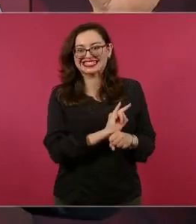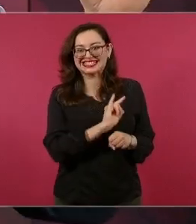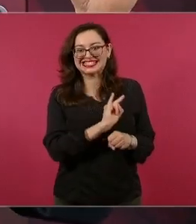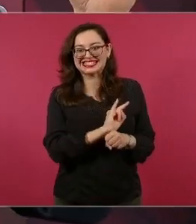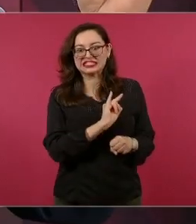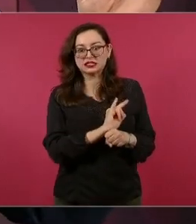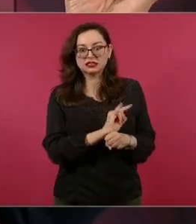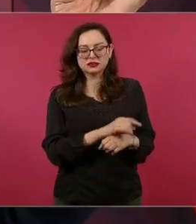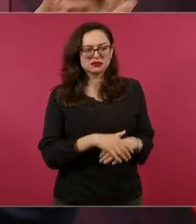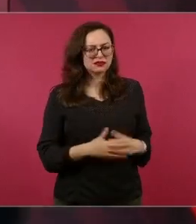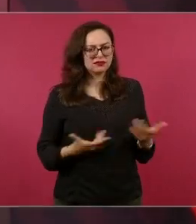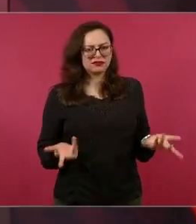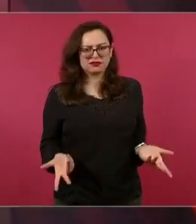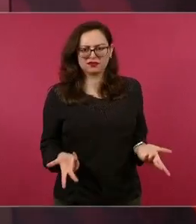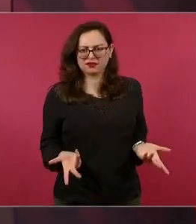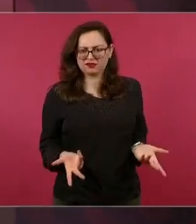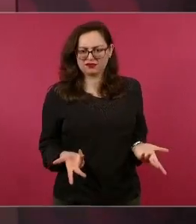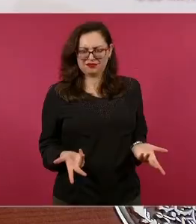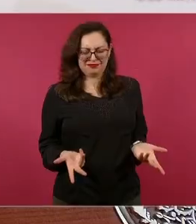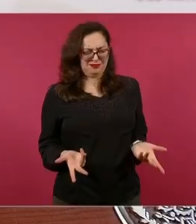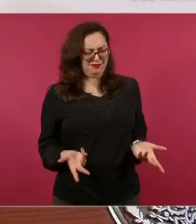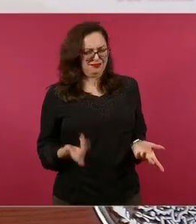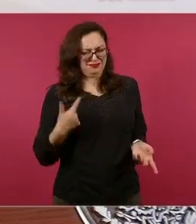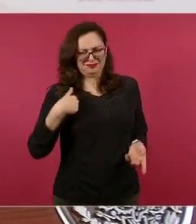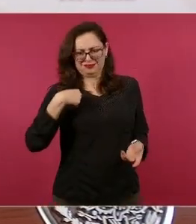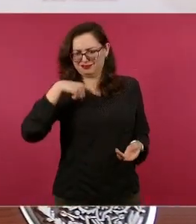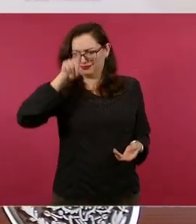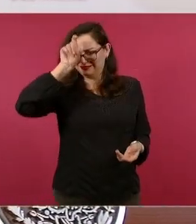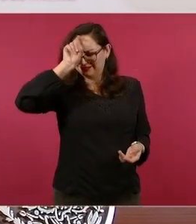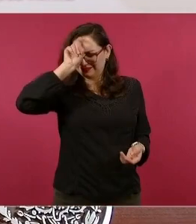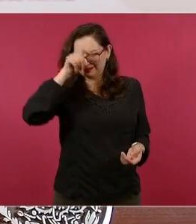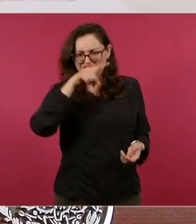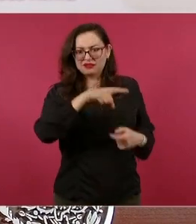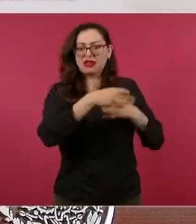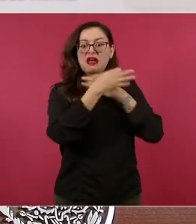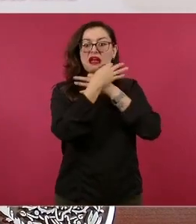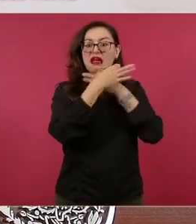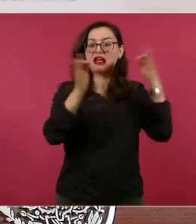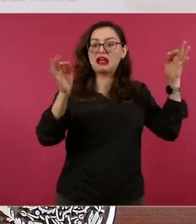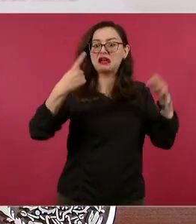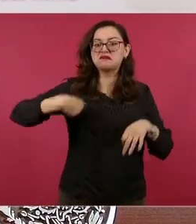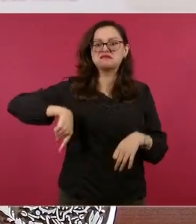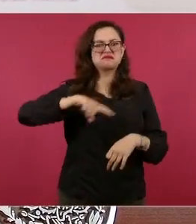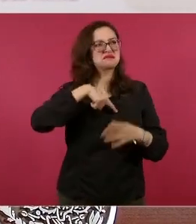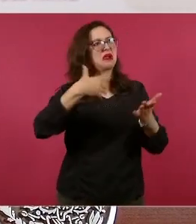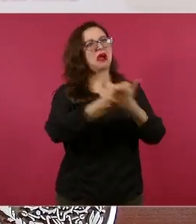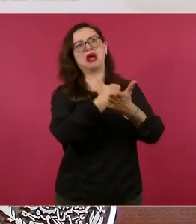Pero así salieron. Y bueno, ¿de dónde sacaron la información?